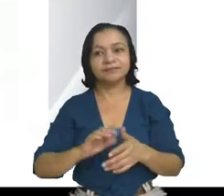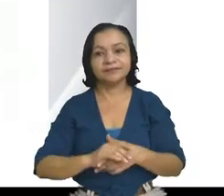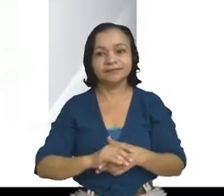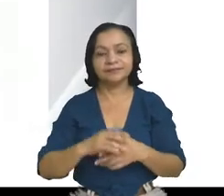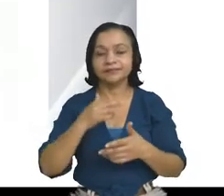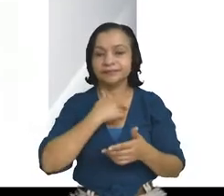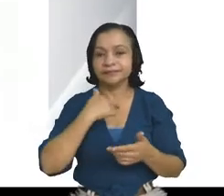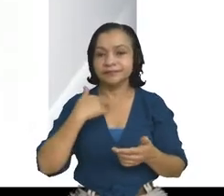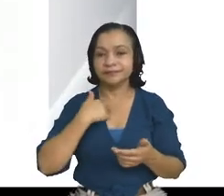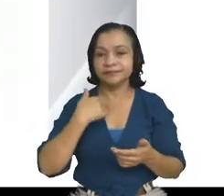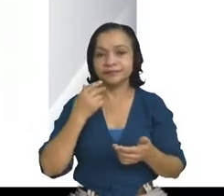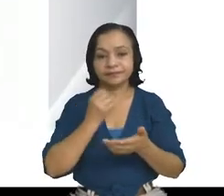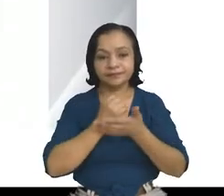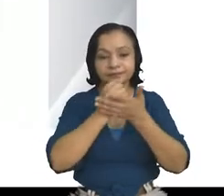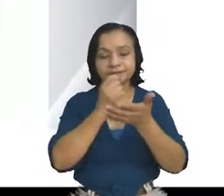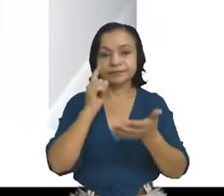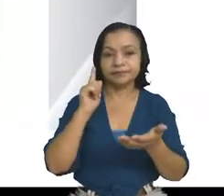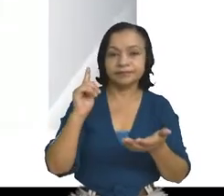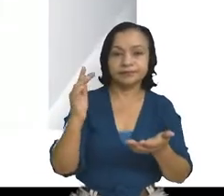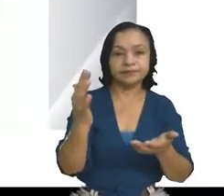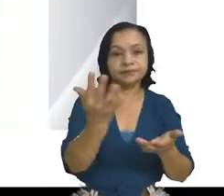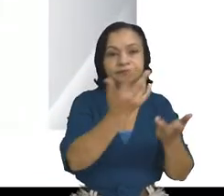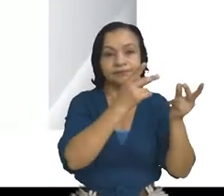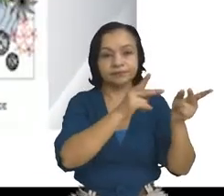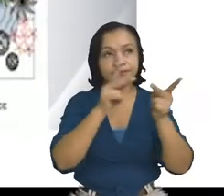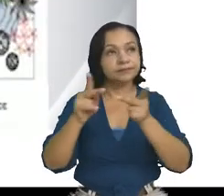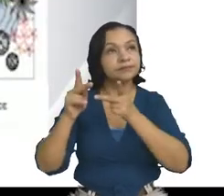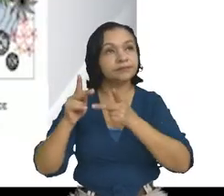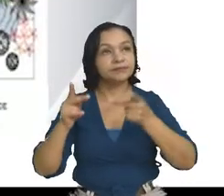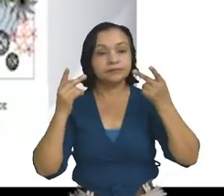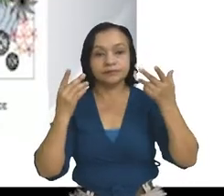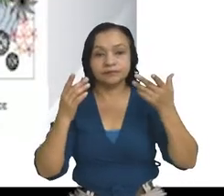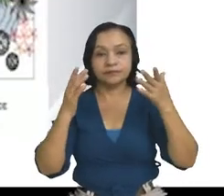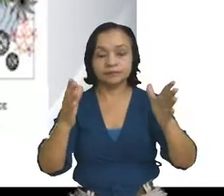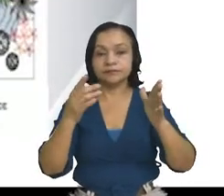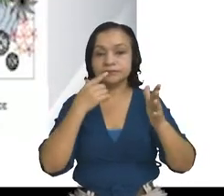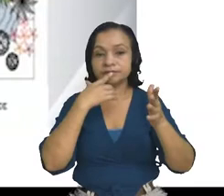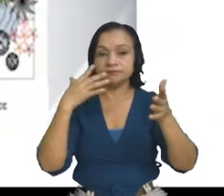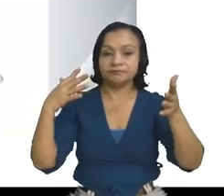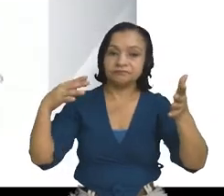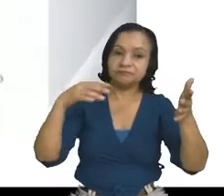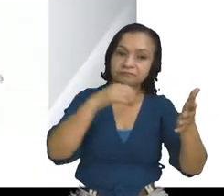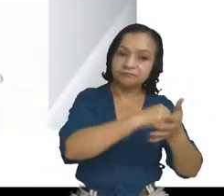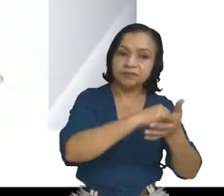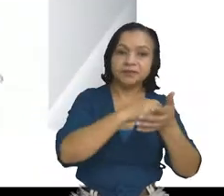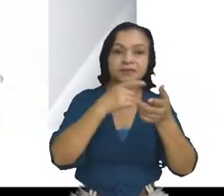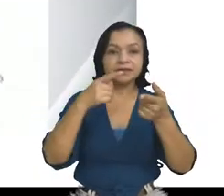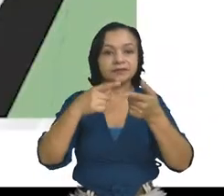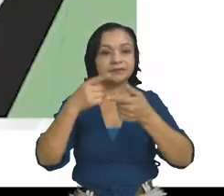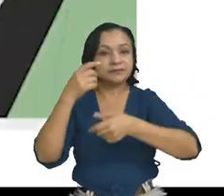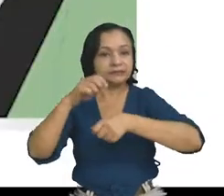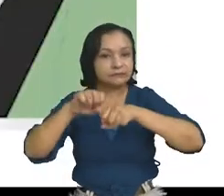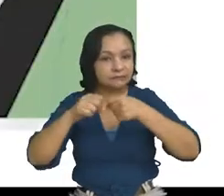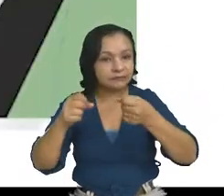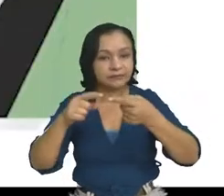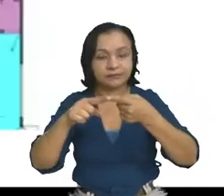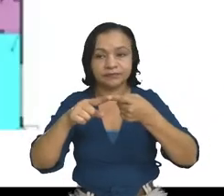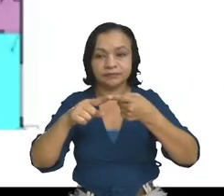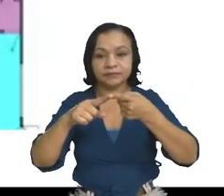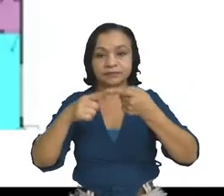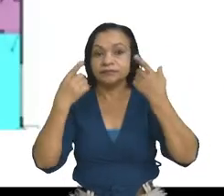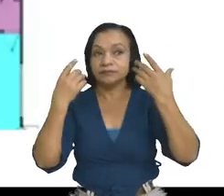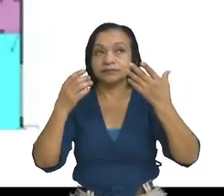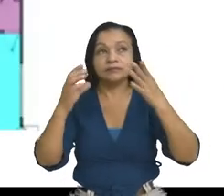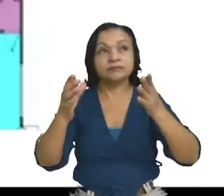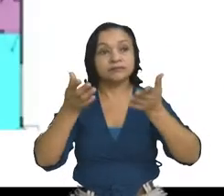venir a beneficiar a todas aquellas personas que por situaciones, como decíamos, de accidentes, de traumas, de situaciones